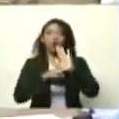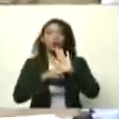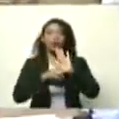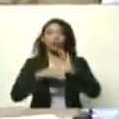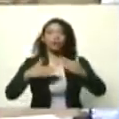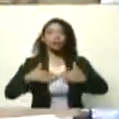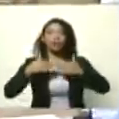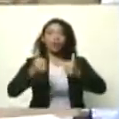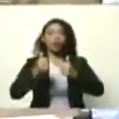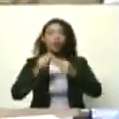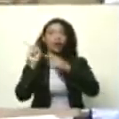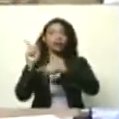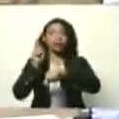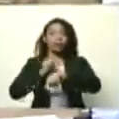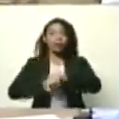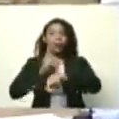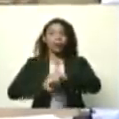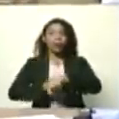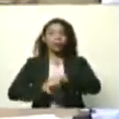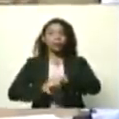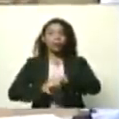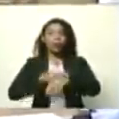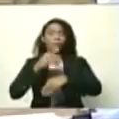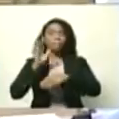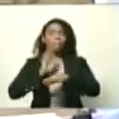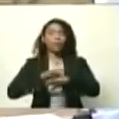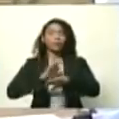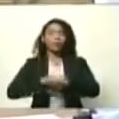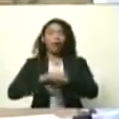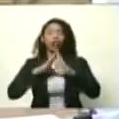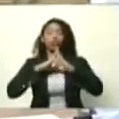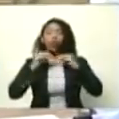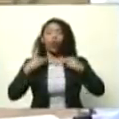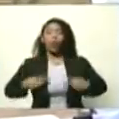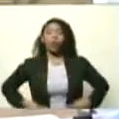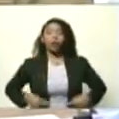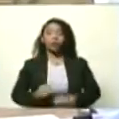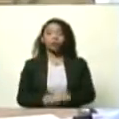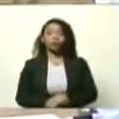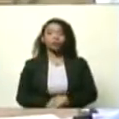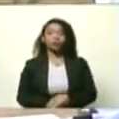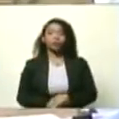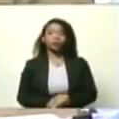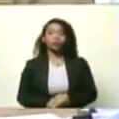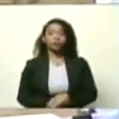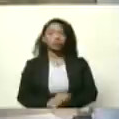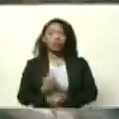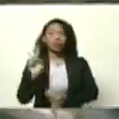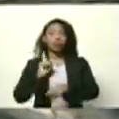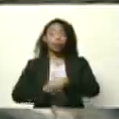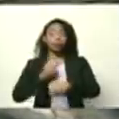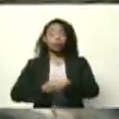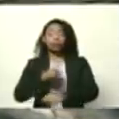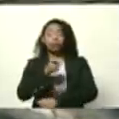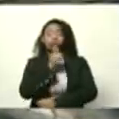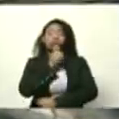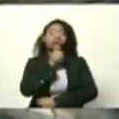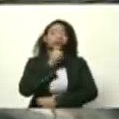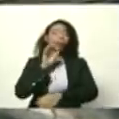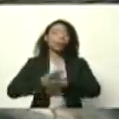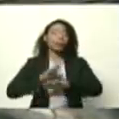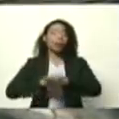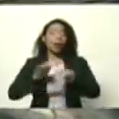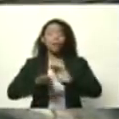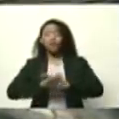bioseguridad que en ese momento imperaban en toda la humanidad. Eran momentos muy difíciles que atravesaba el